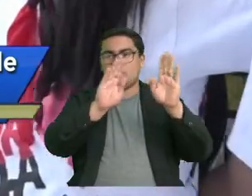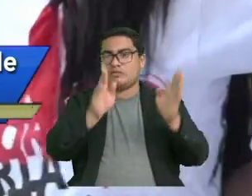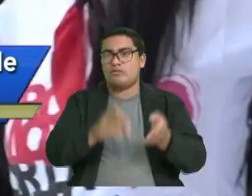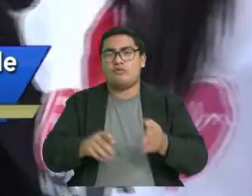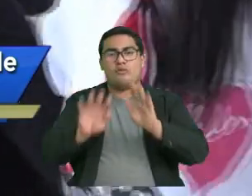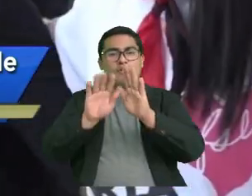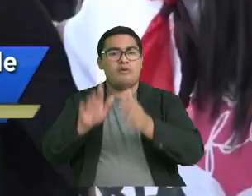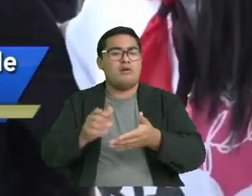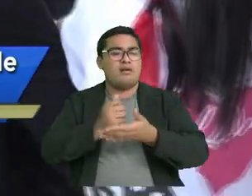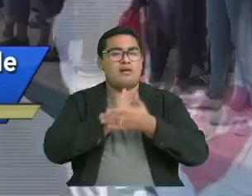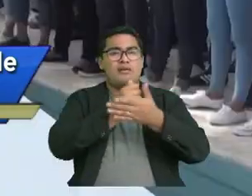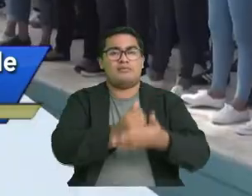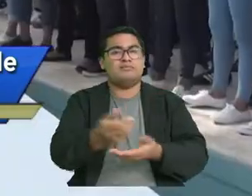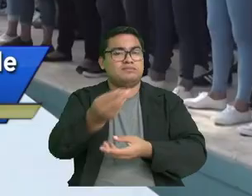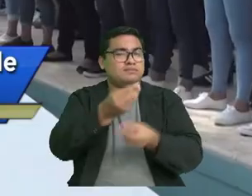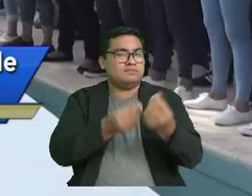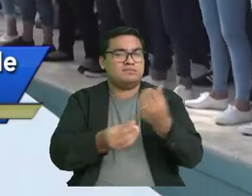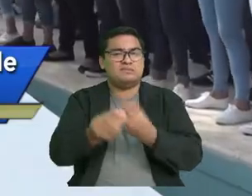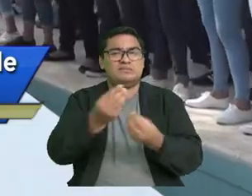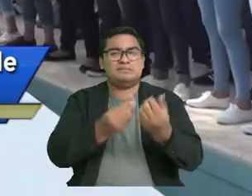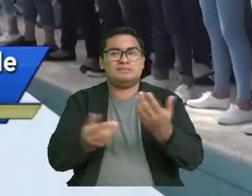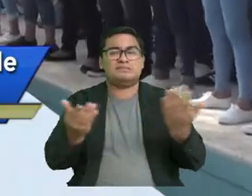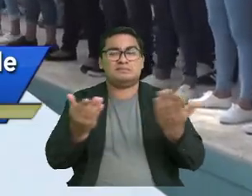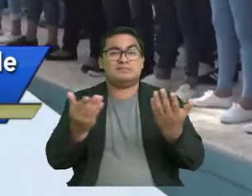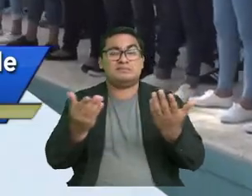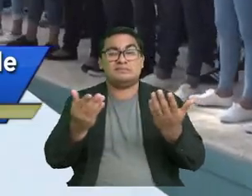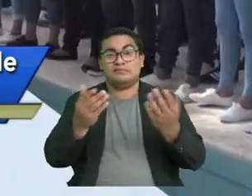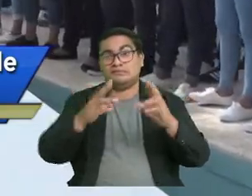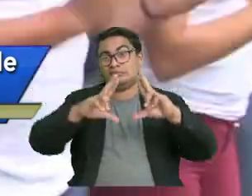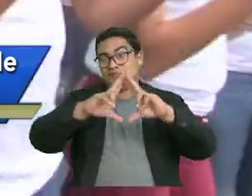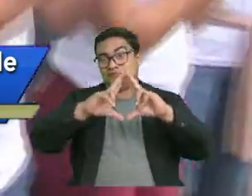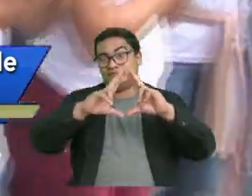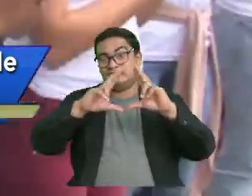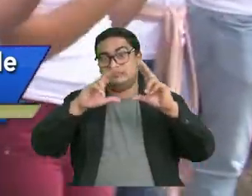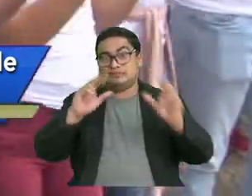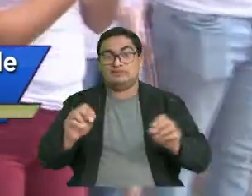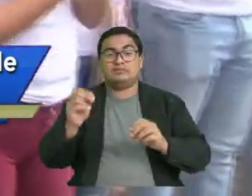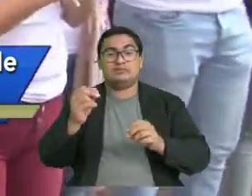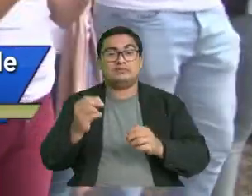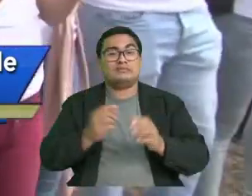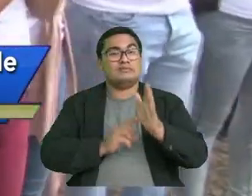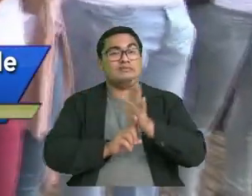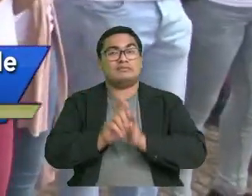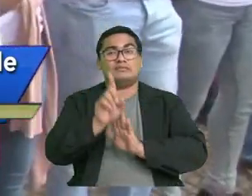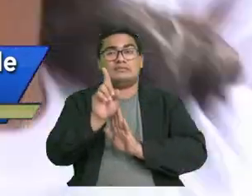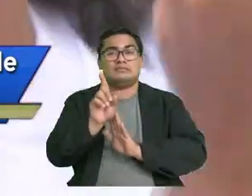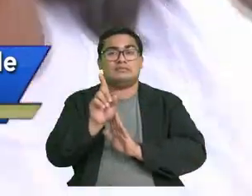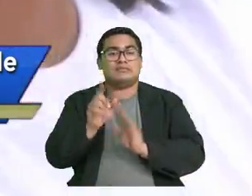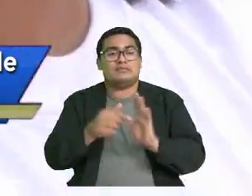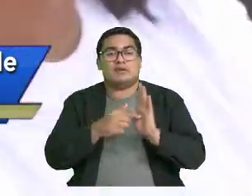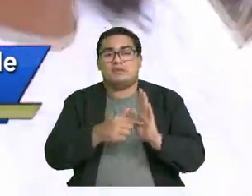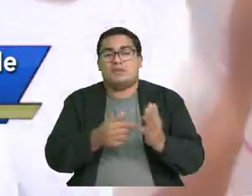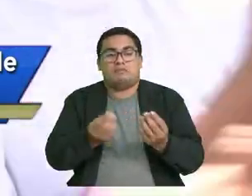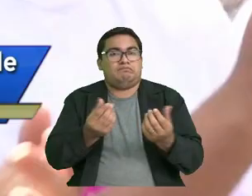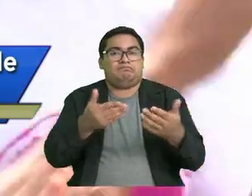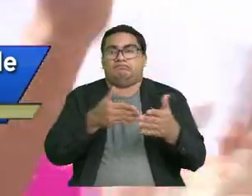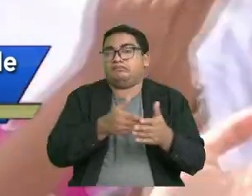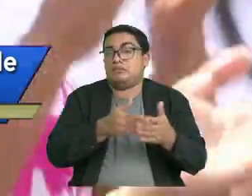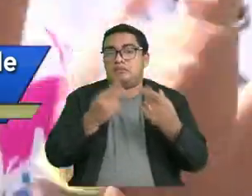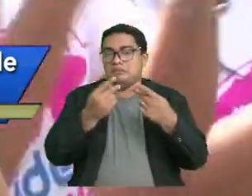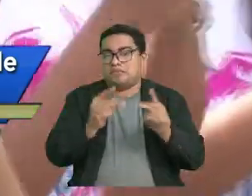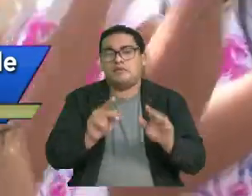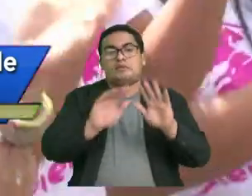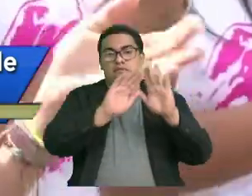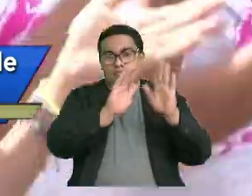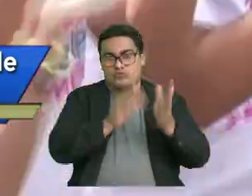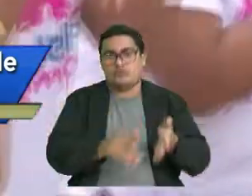estamos aportando al desarrollo económico como sujetas de ese desarrollo, no hay crecimiento económico. Pero